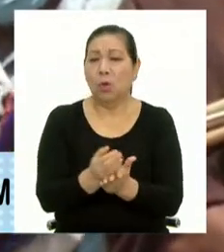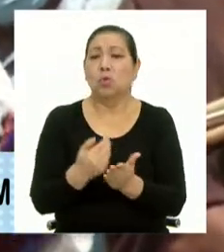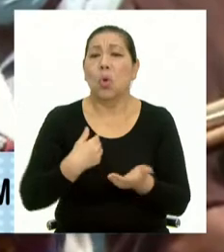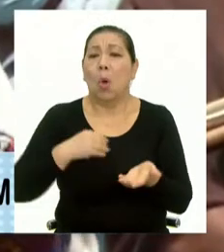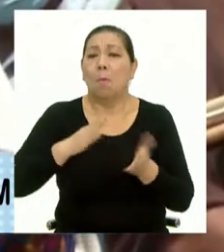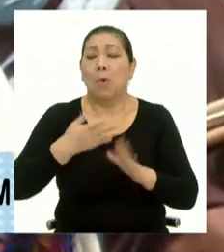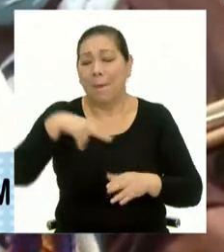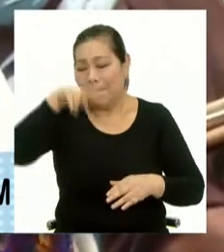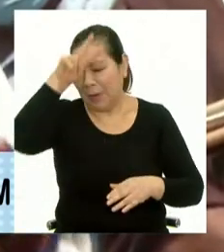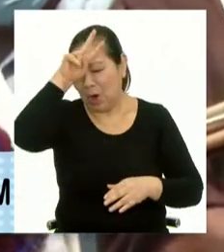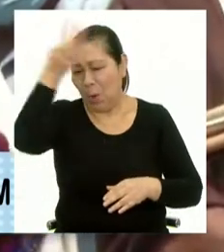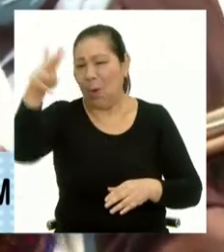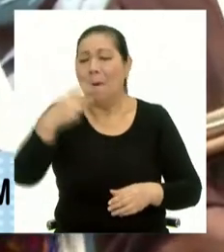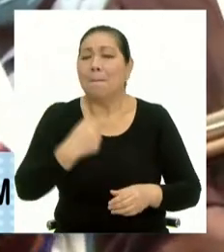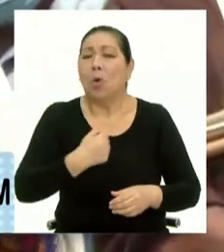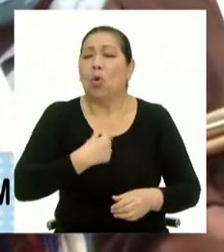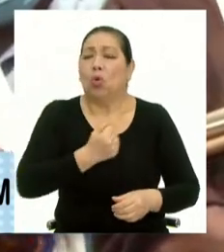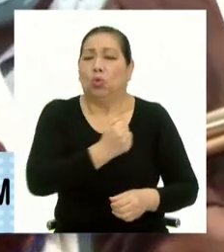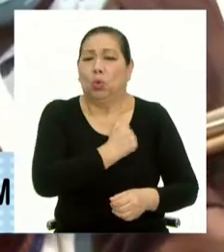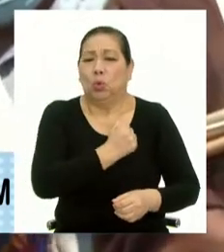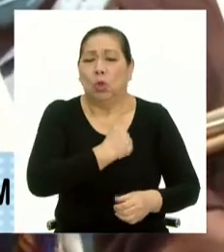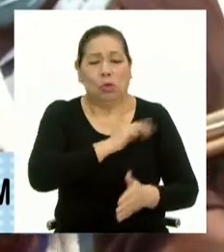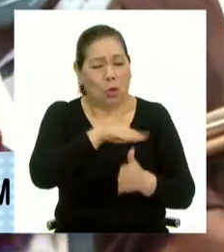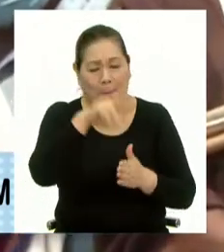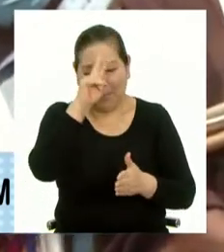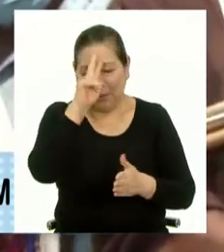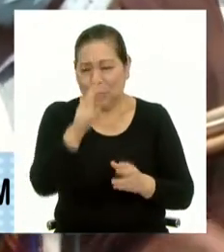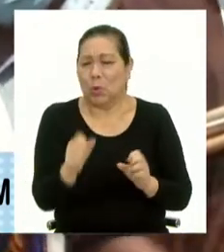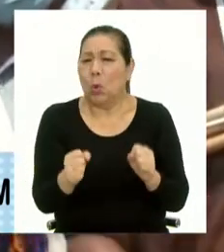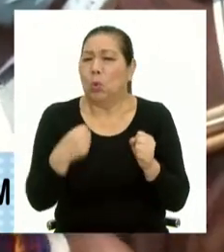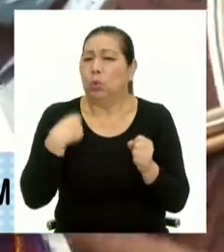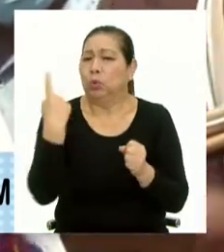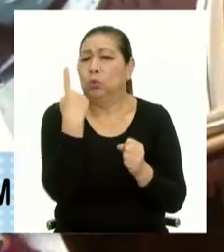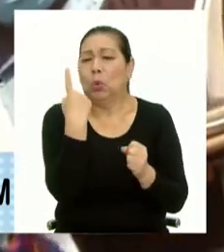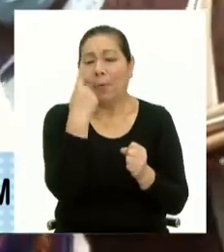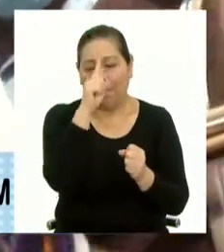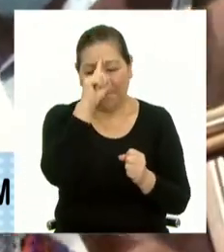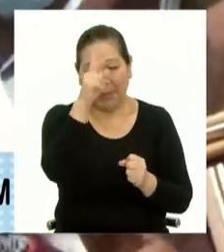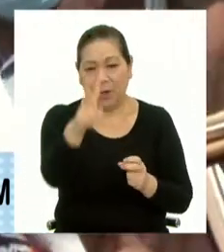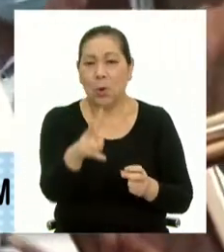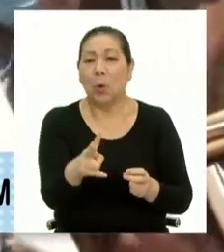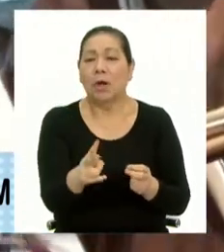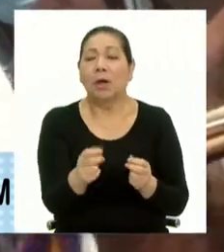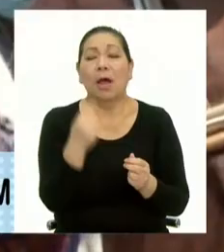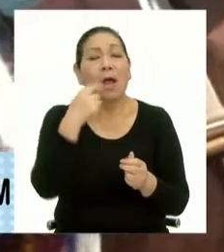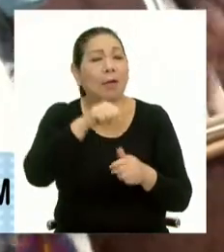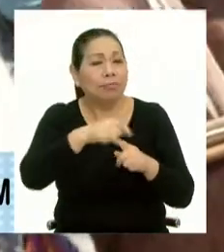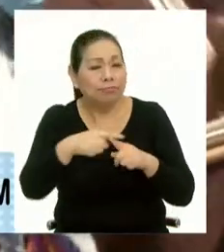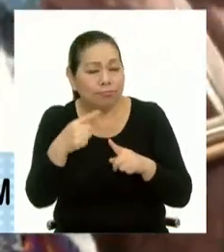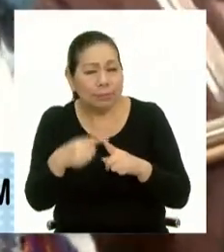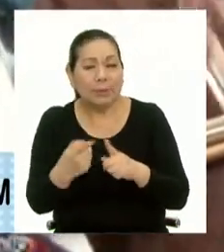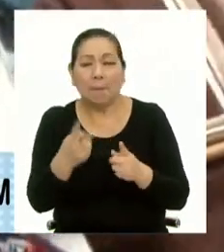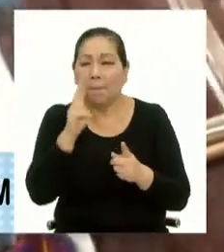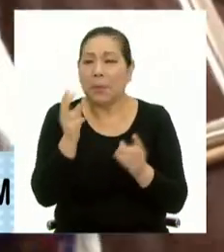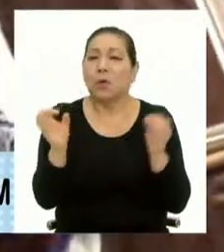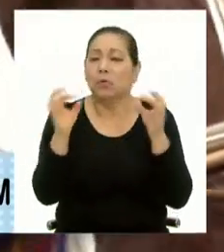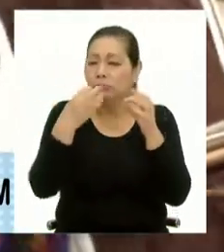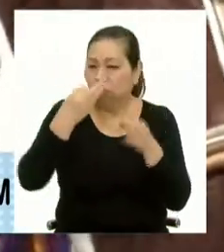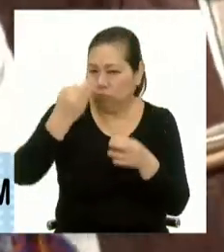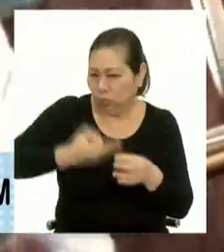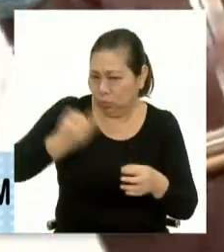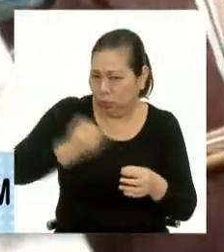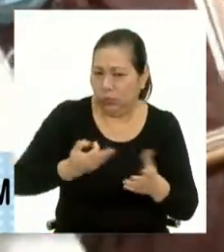morir por el Perú, para que todos los peruanos seamos un solo Perú. Hispano-peruanos, peruanos